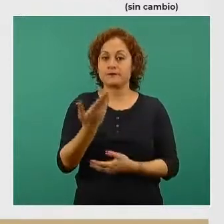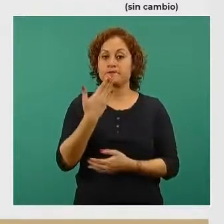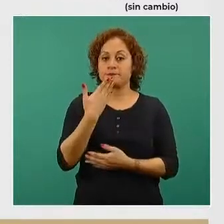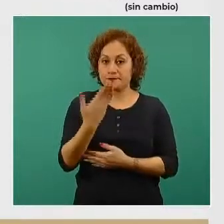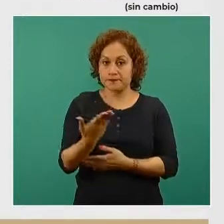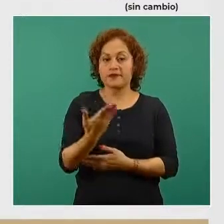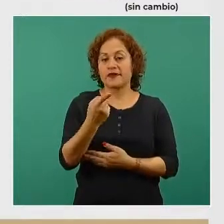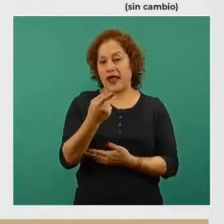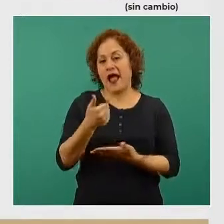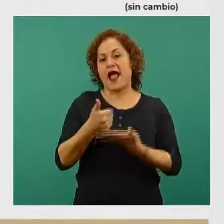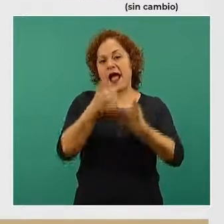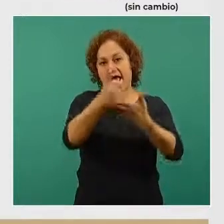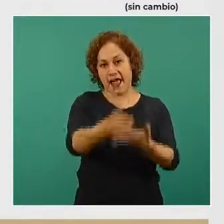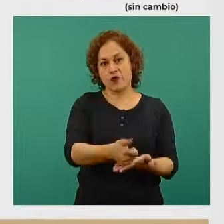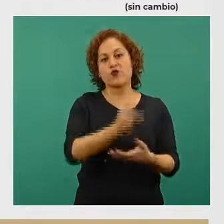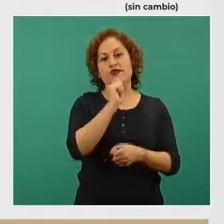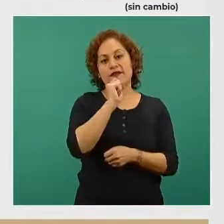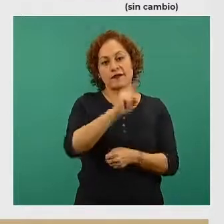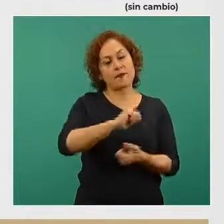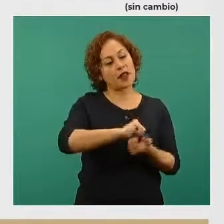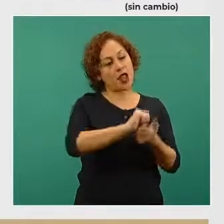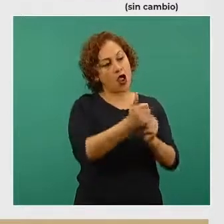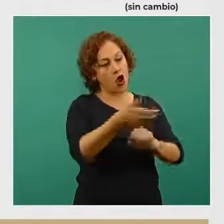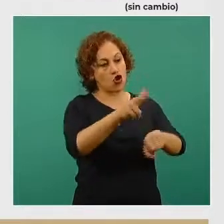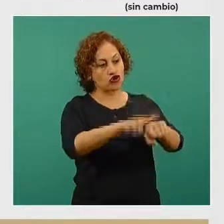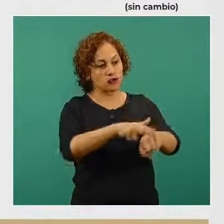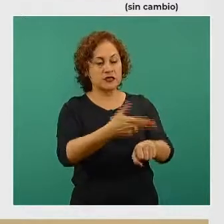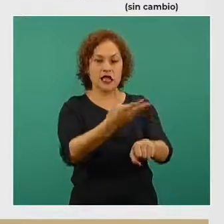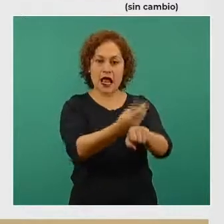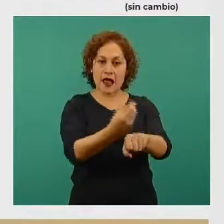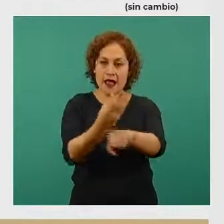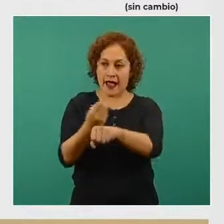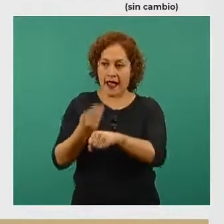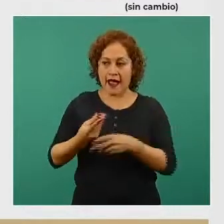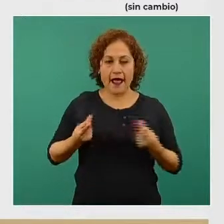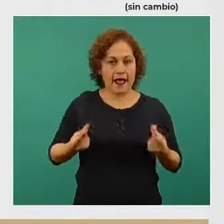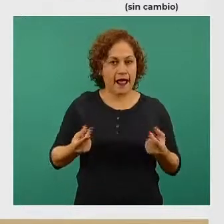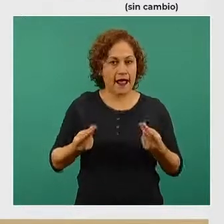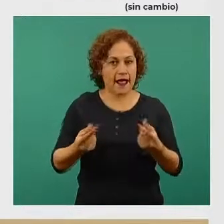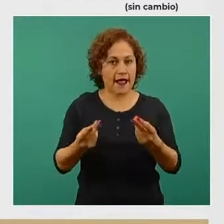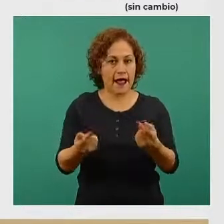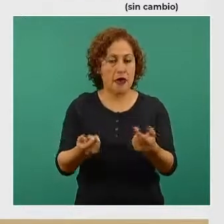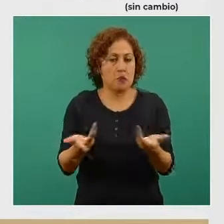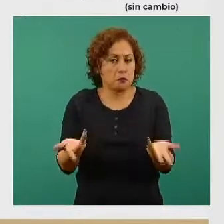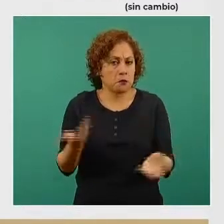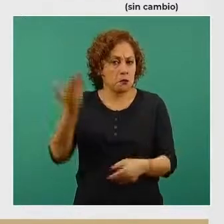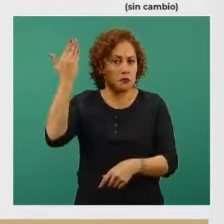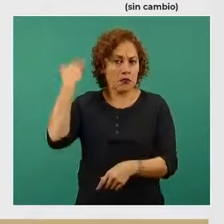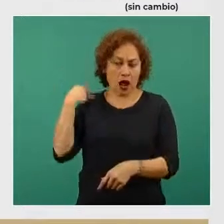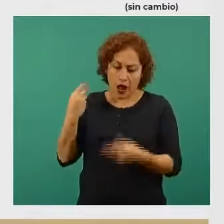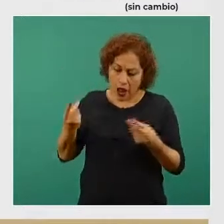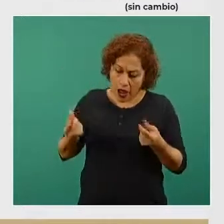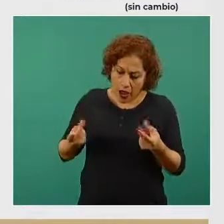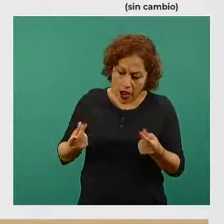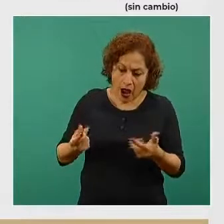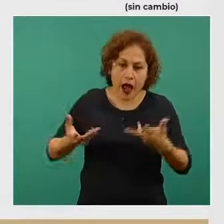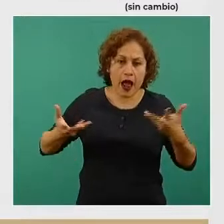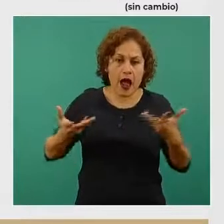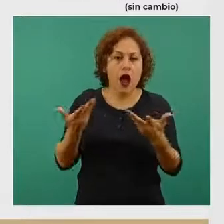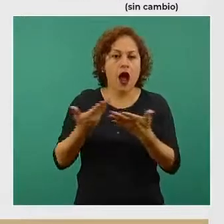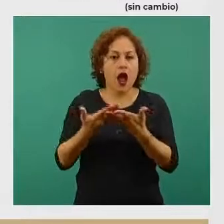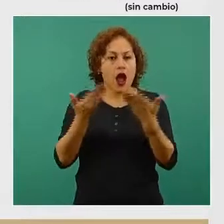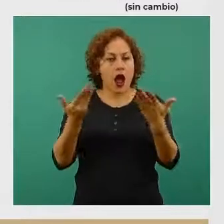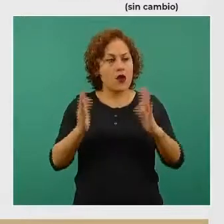reconversión y expansión deben rápidamente implementarse para poder asegurar siempre la disponibilidad de una cama